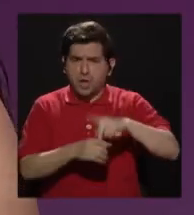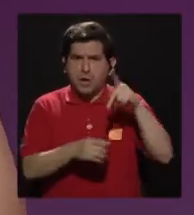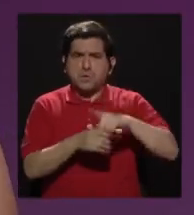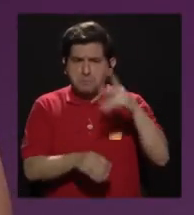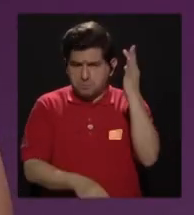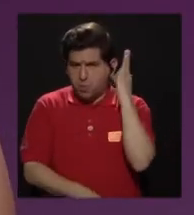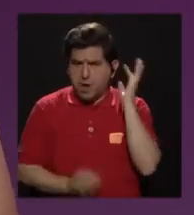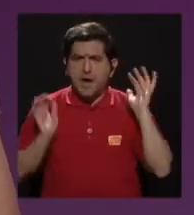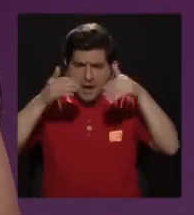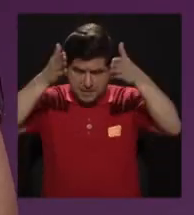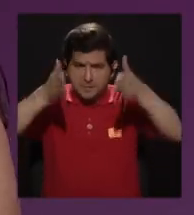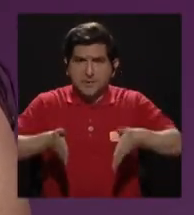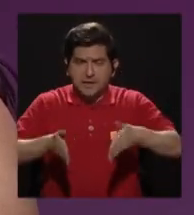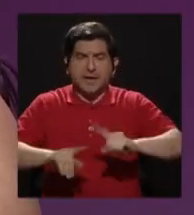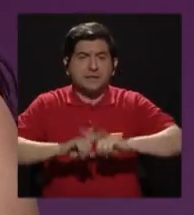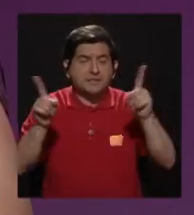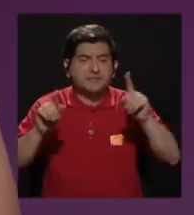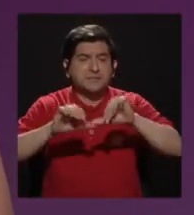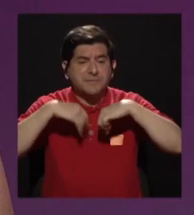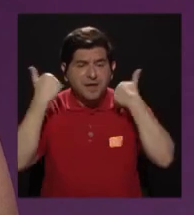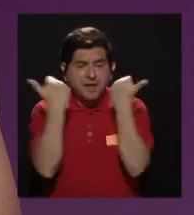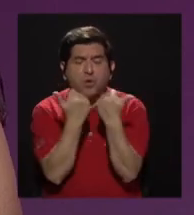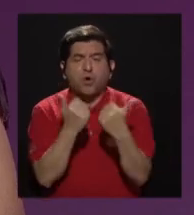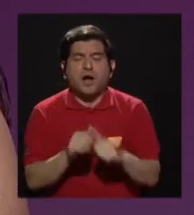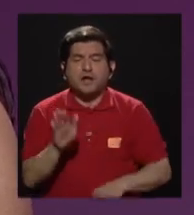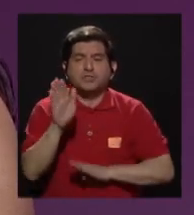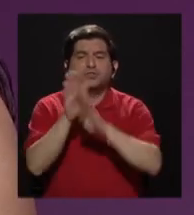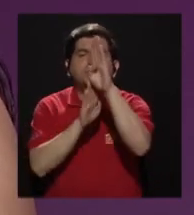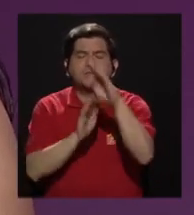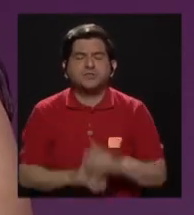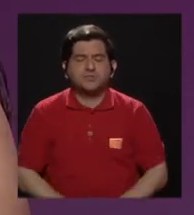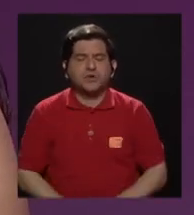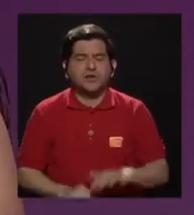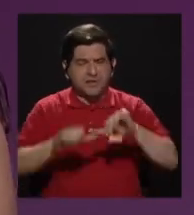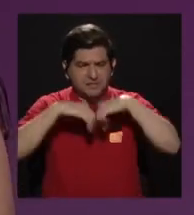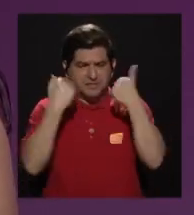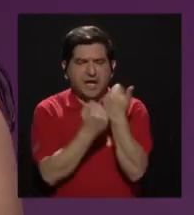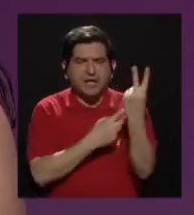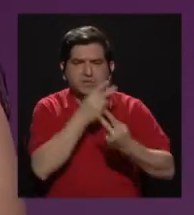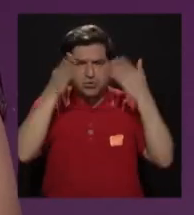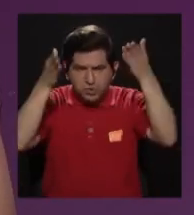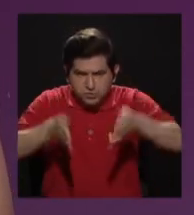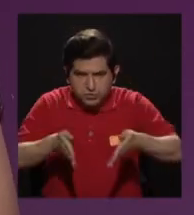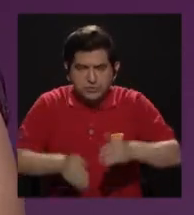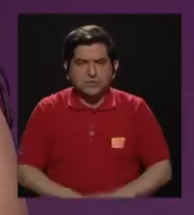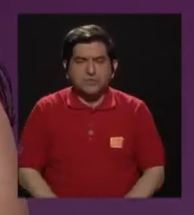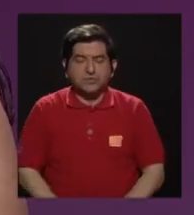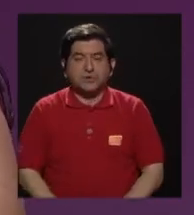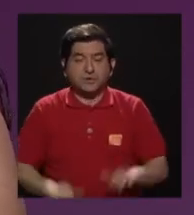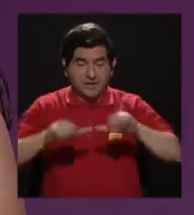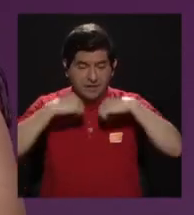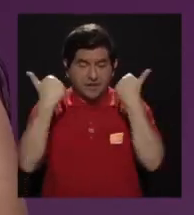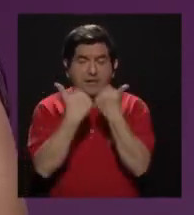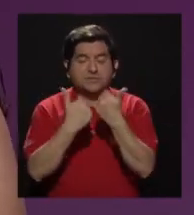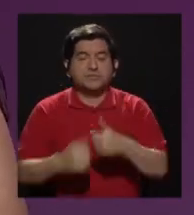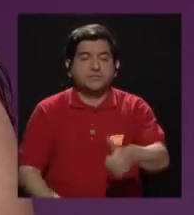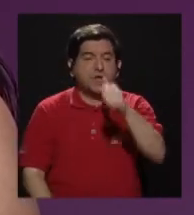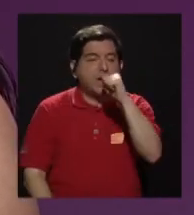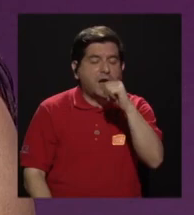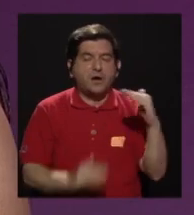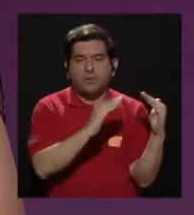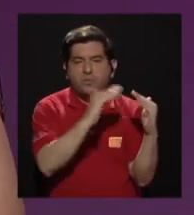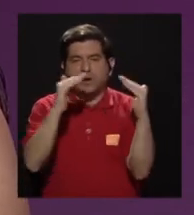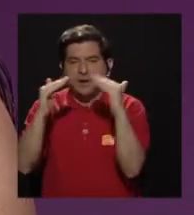de mujeres migrantes, pero en las asociaciones de desarrollo, en las asociaciones vecinales, las asociaciones del agua, de